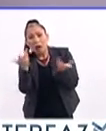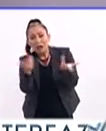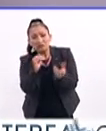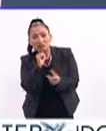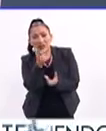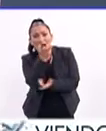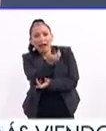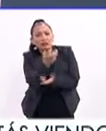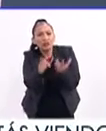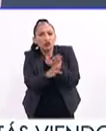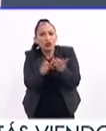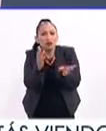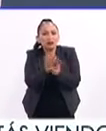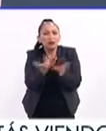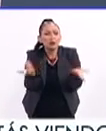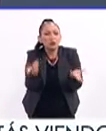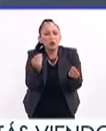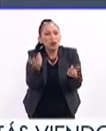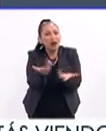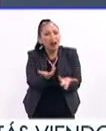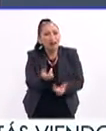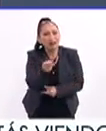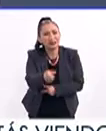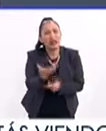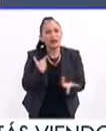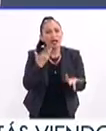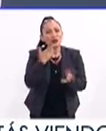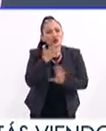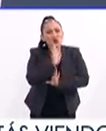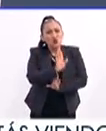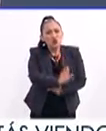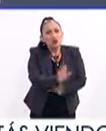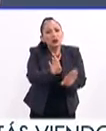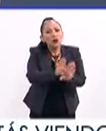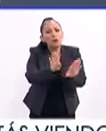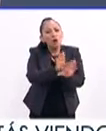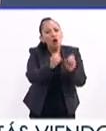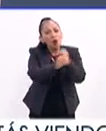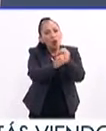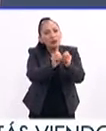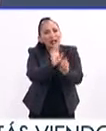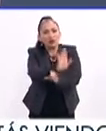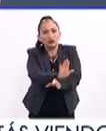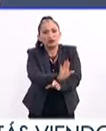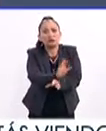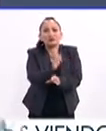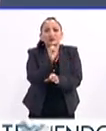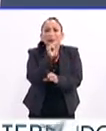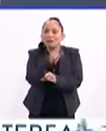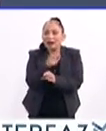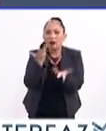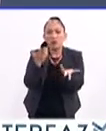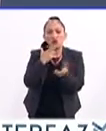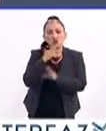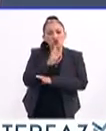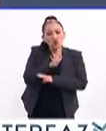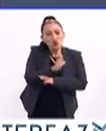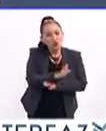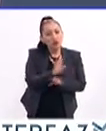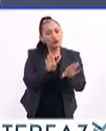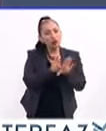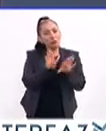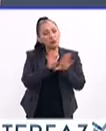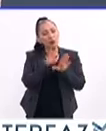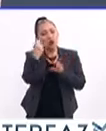hacer todas estas cosas y Claro. no solamente es preservarlas como esos objetos, sino preservar